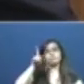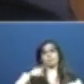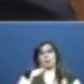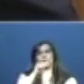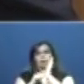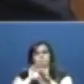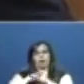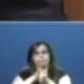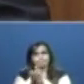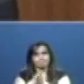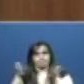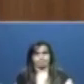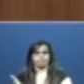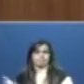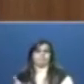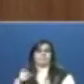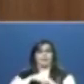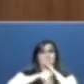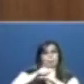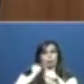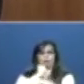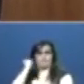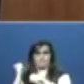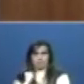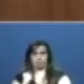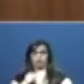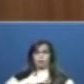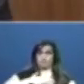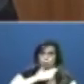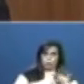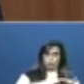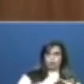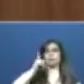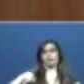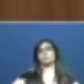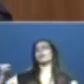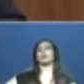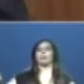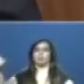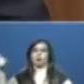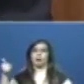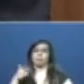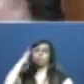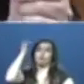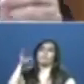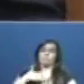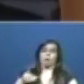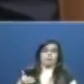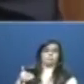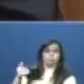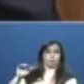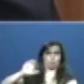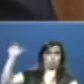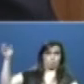estímulo al crecimiento y al empleo las propias las del estado y las que por fin puedan llegar desde la política Europea y la